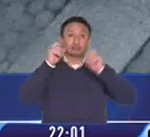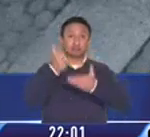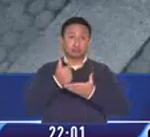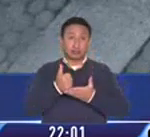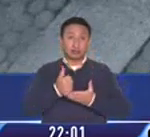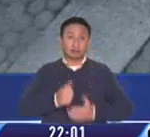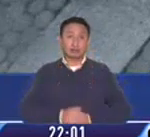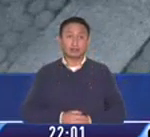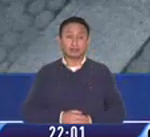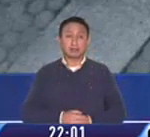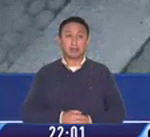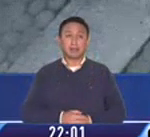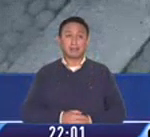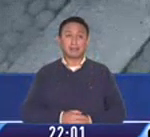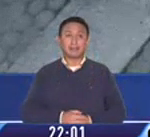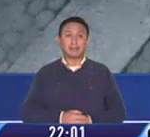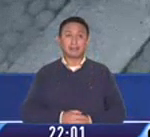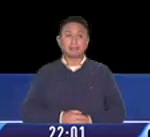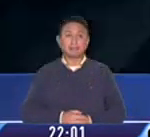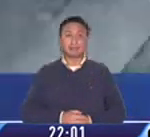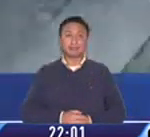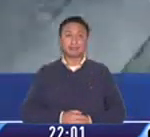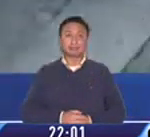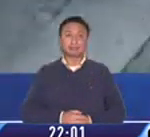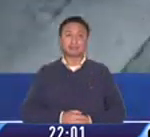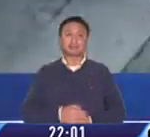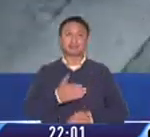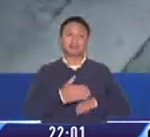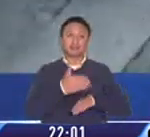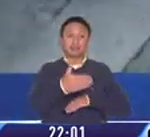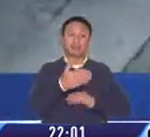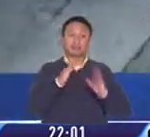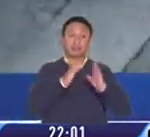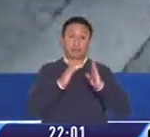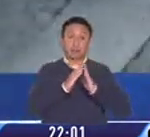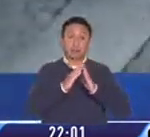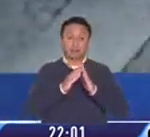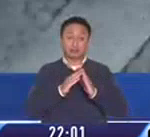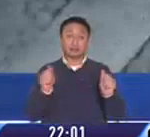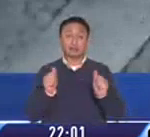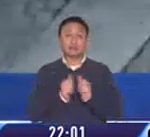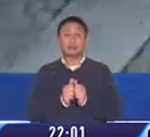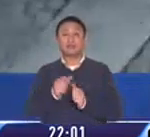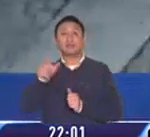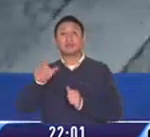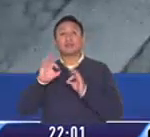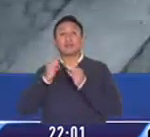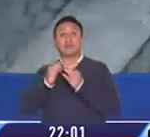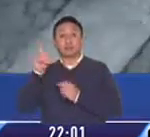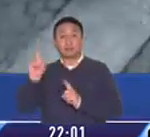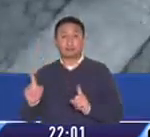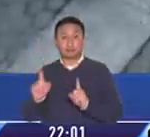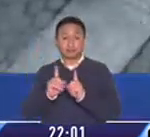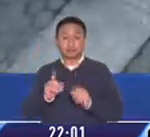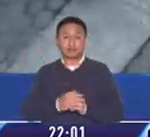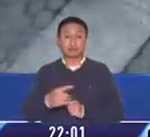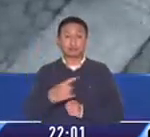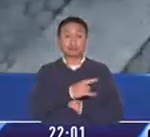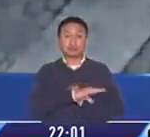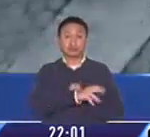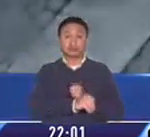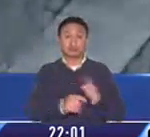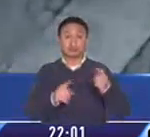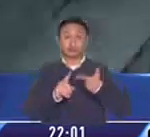ayuden. La víctima se había estacionado afuera de su casa en compañía de otro familiar cuando ocurrió la